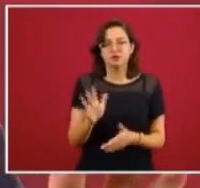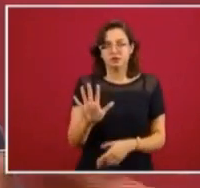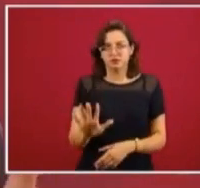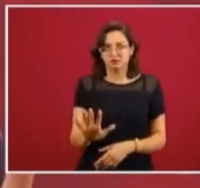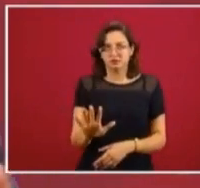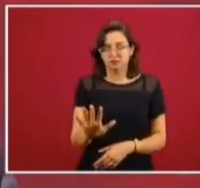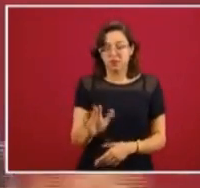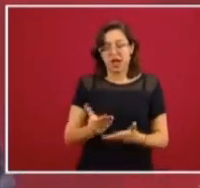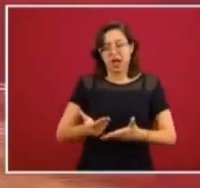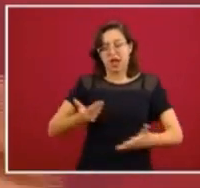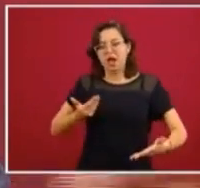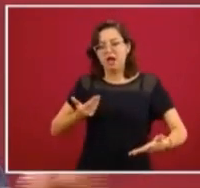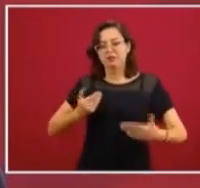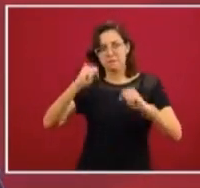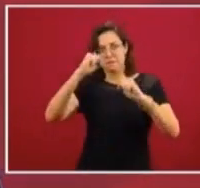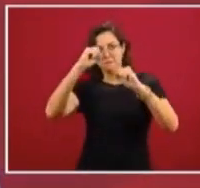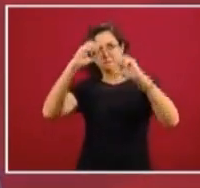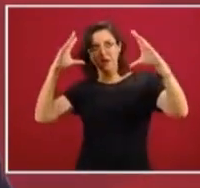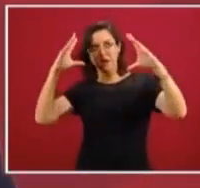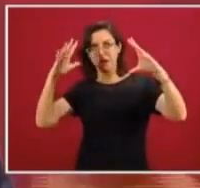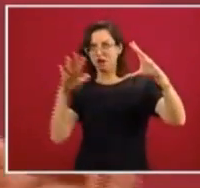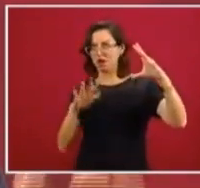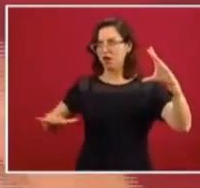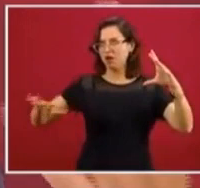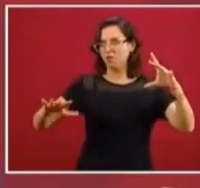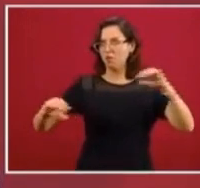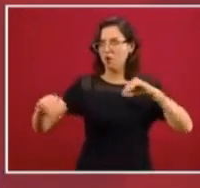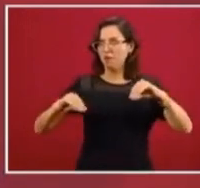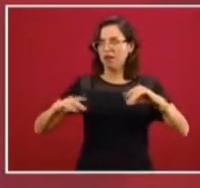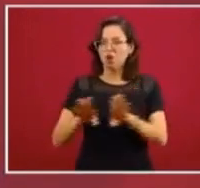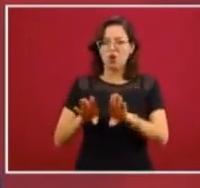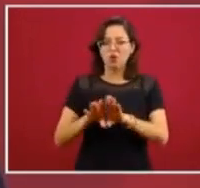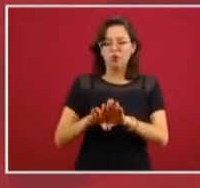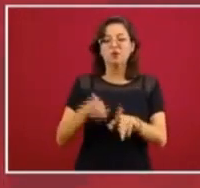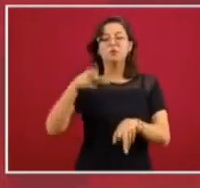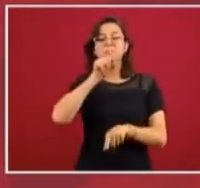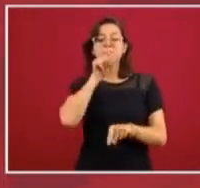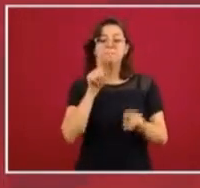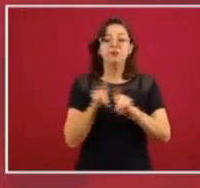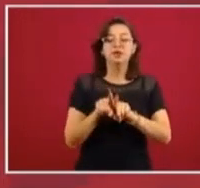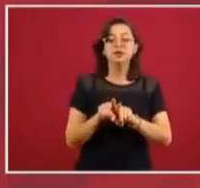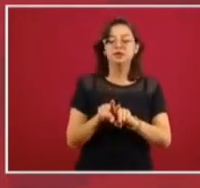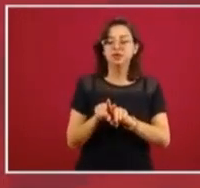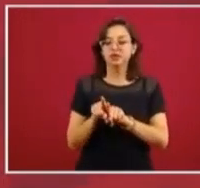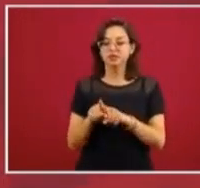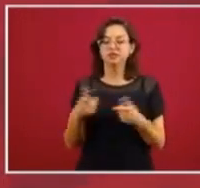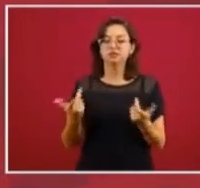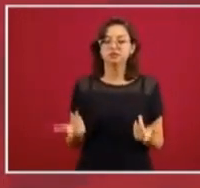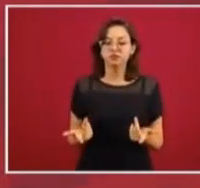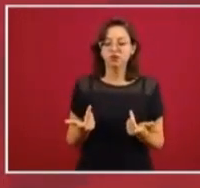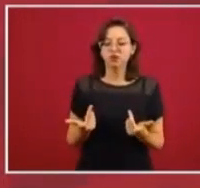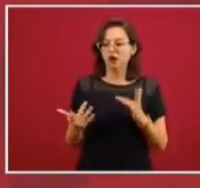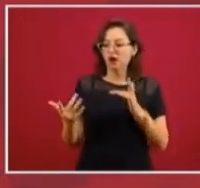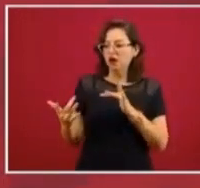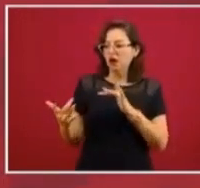visualización de los patrones de movilidad, pero además de análisis formales de las redes de